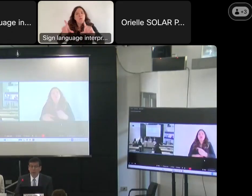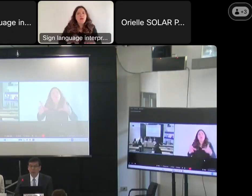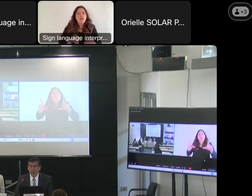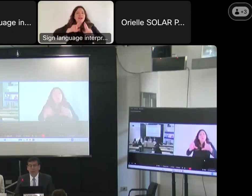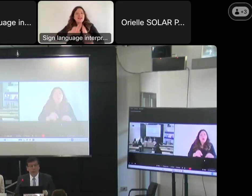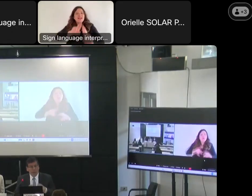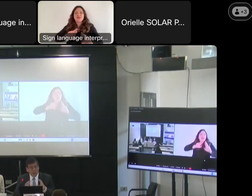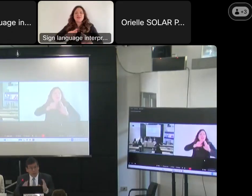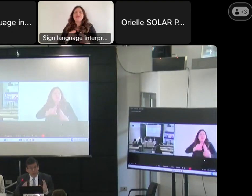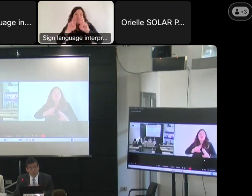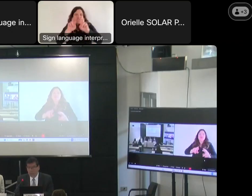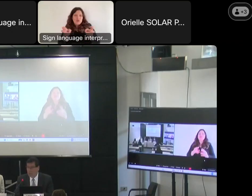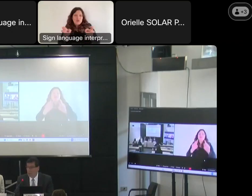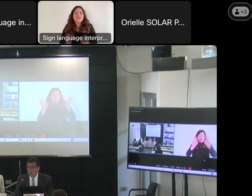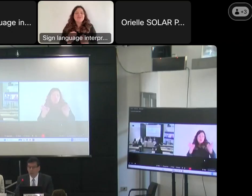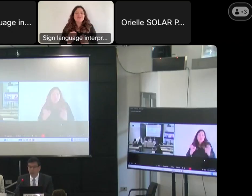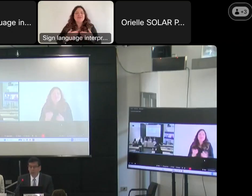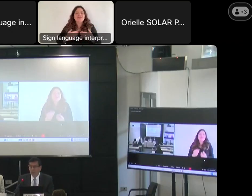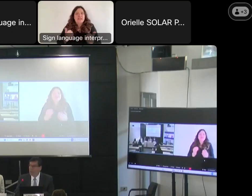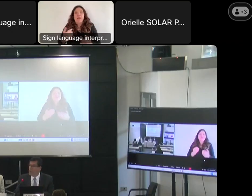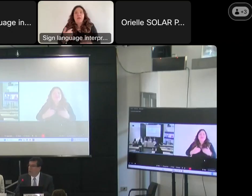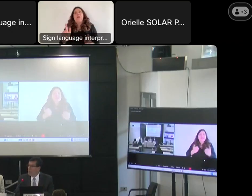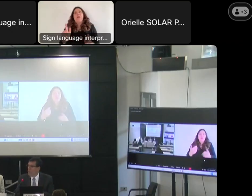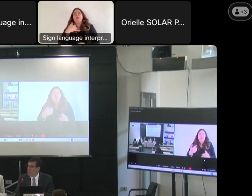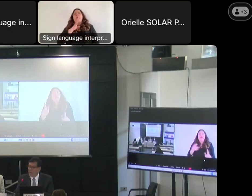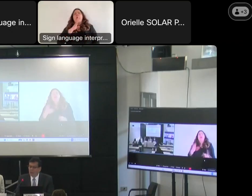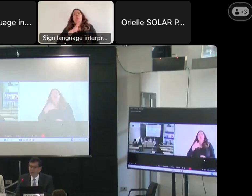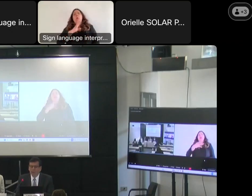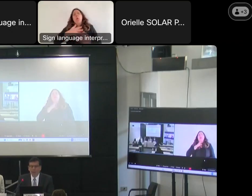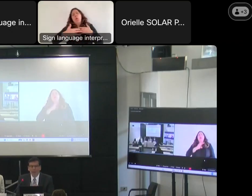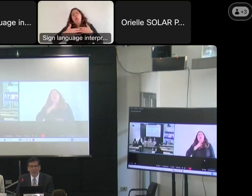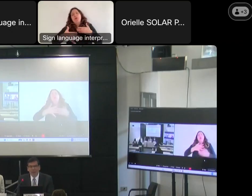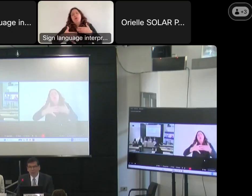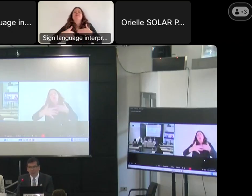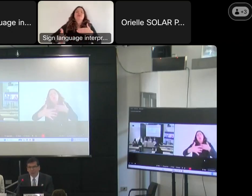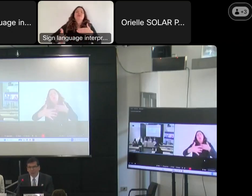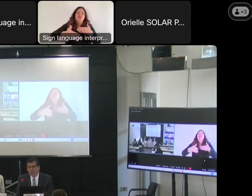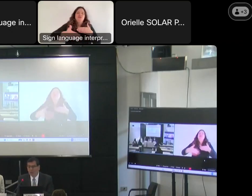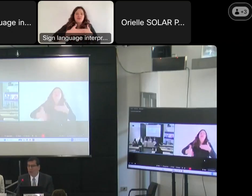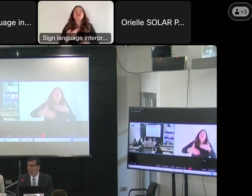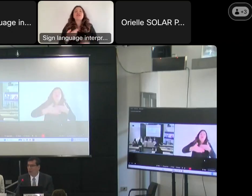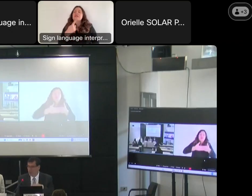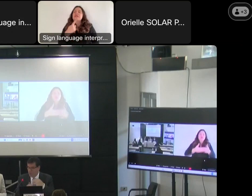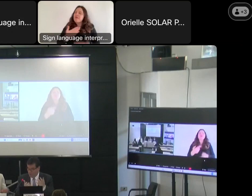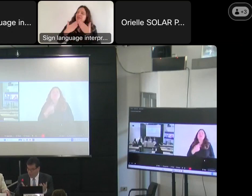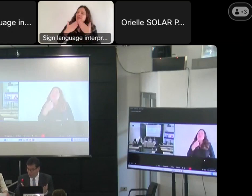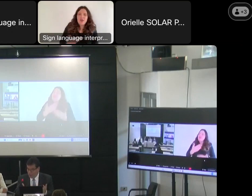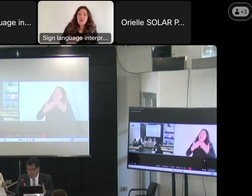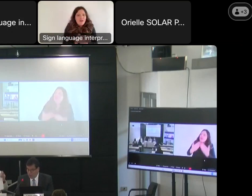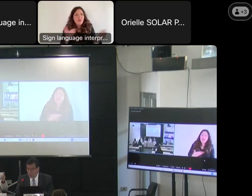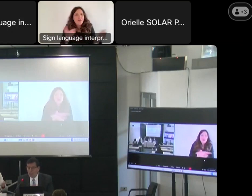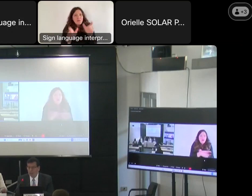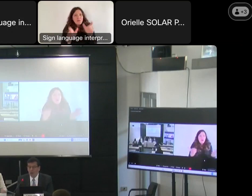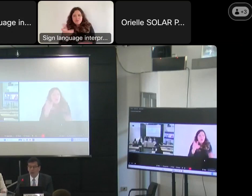salud. Y para cerrar, que ya me he alargado un poquitito, reitero mis sinceros agradecimientos a todas y todos los presentes en esta